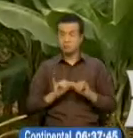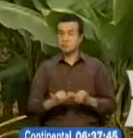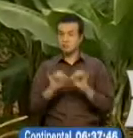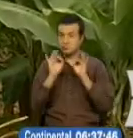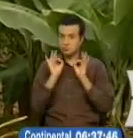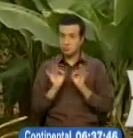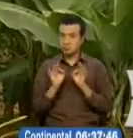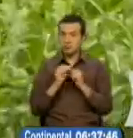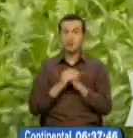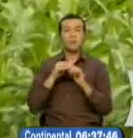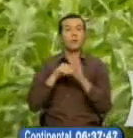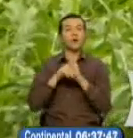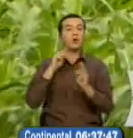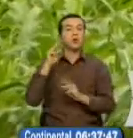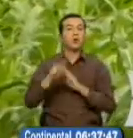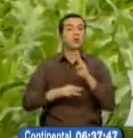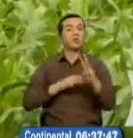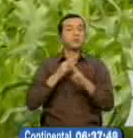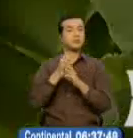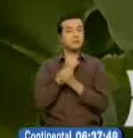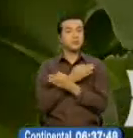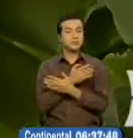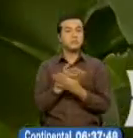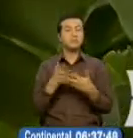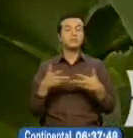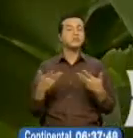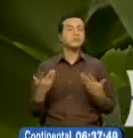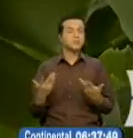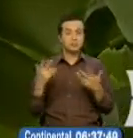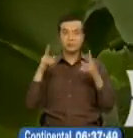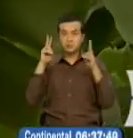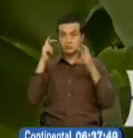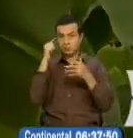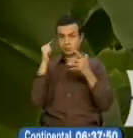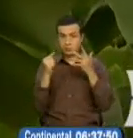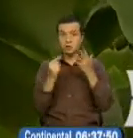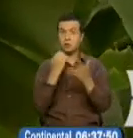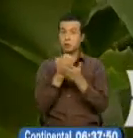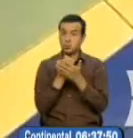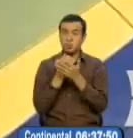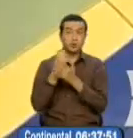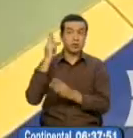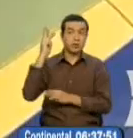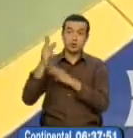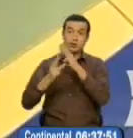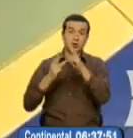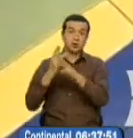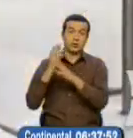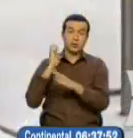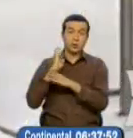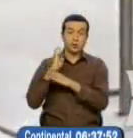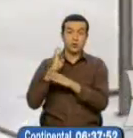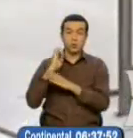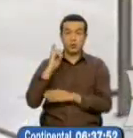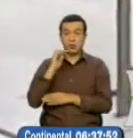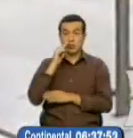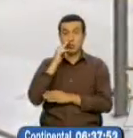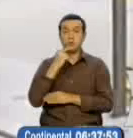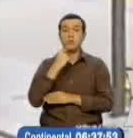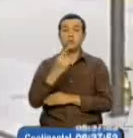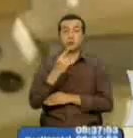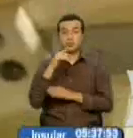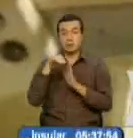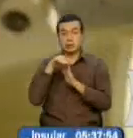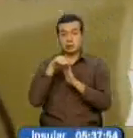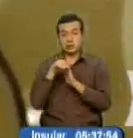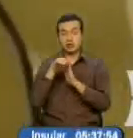recuperación. El Banco Mundial resaltó en un último informe sobre perspectivas económicas mundiales que Ecuador a junio presentó un decrecimiento de